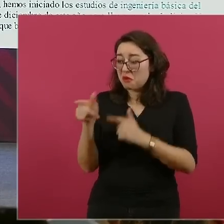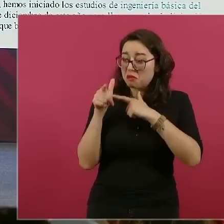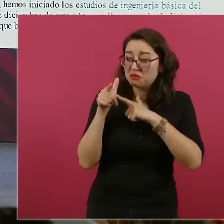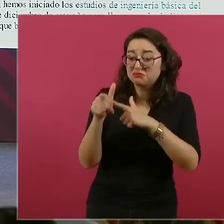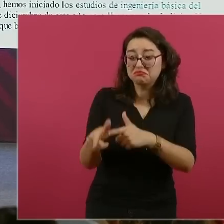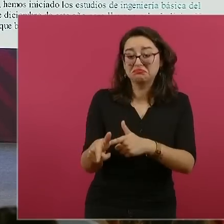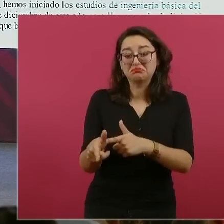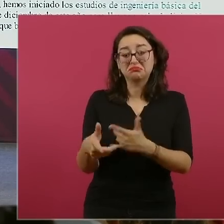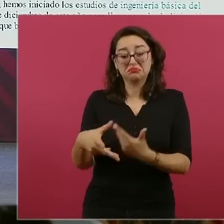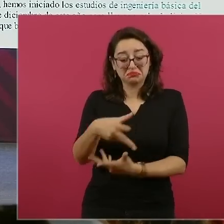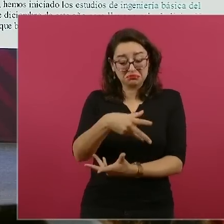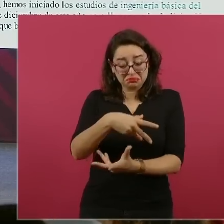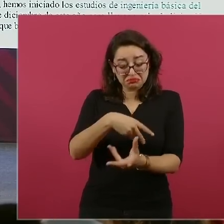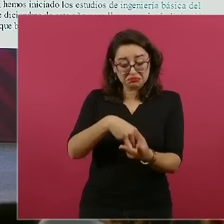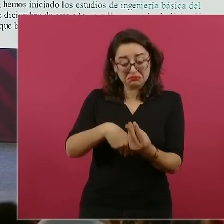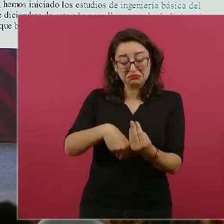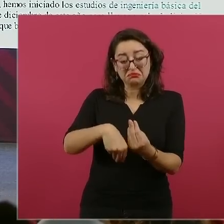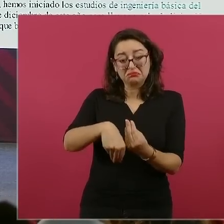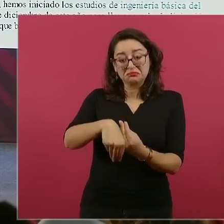general.